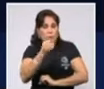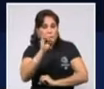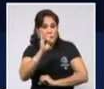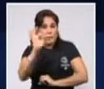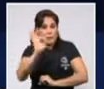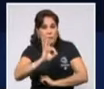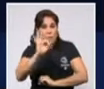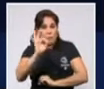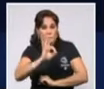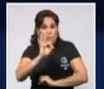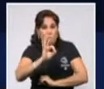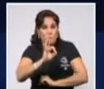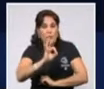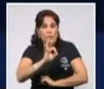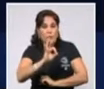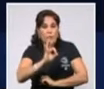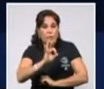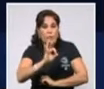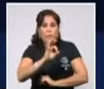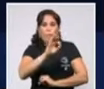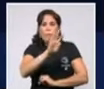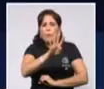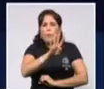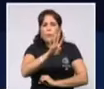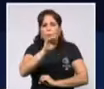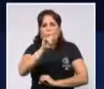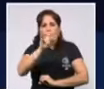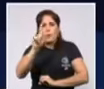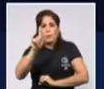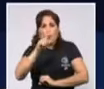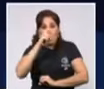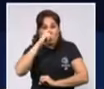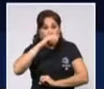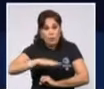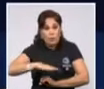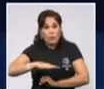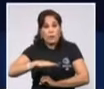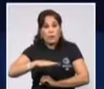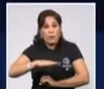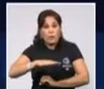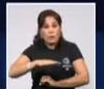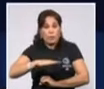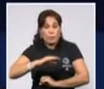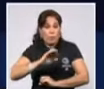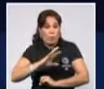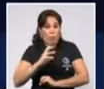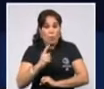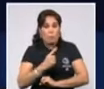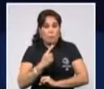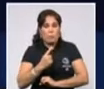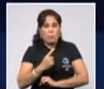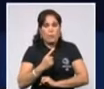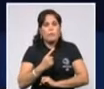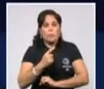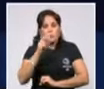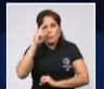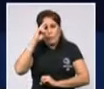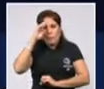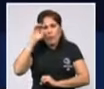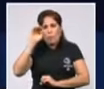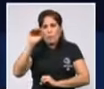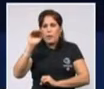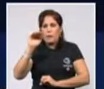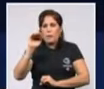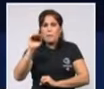86,7%, estamos hablando 491 de los 566, se encuentran